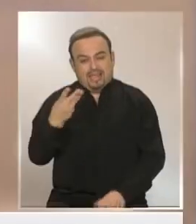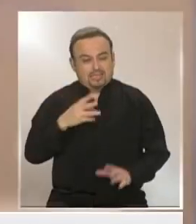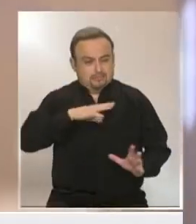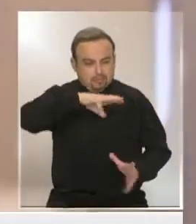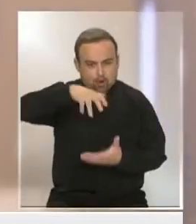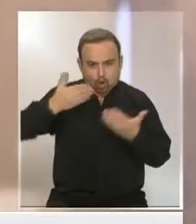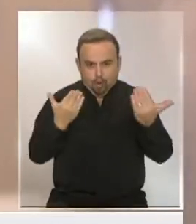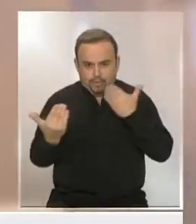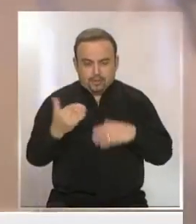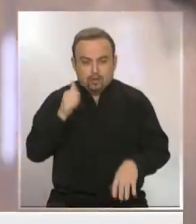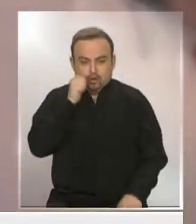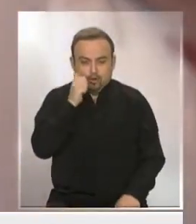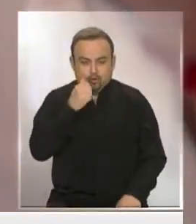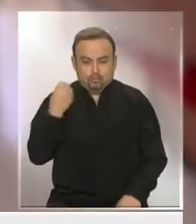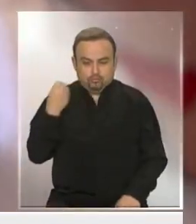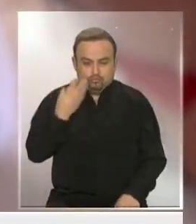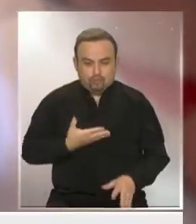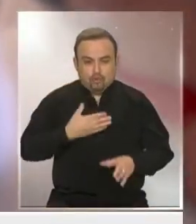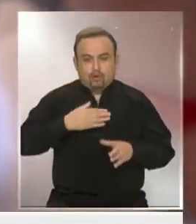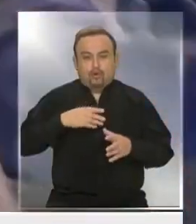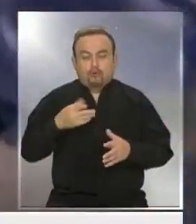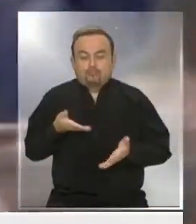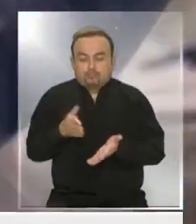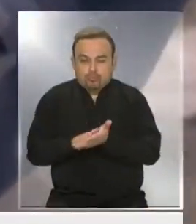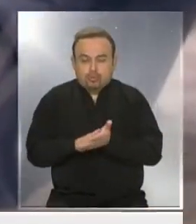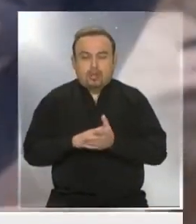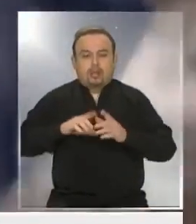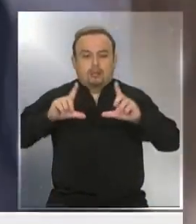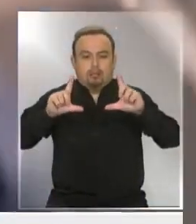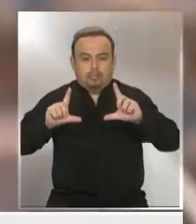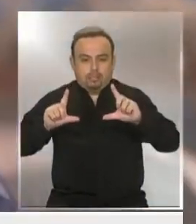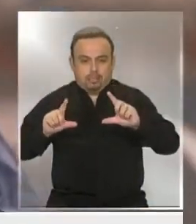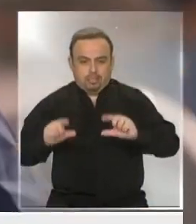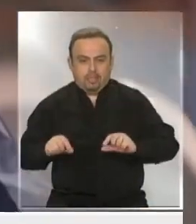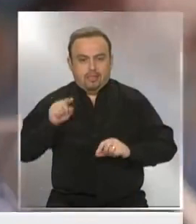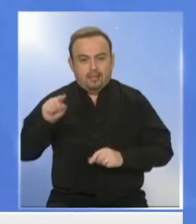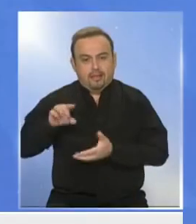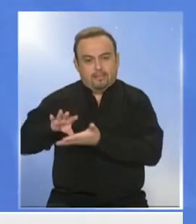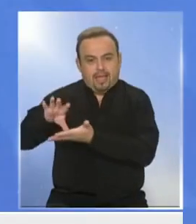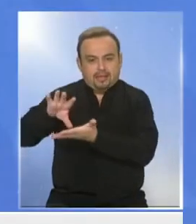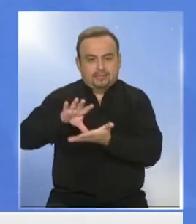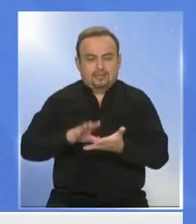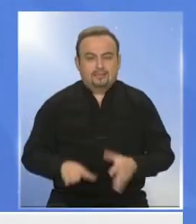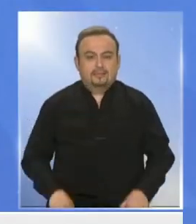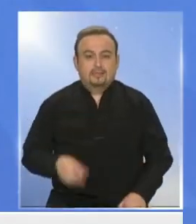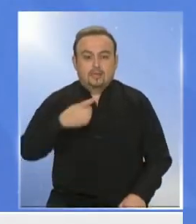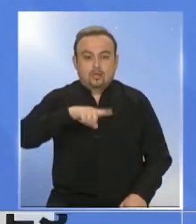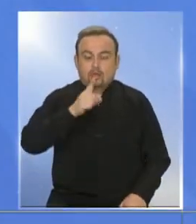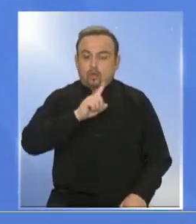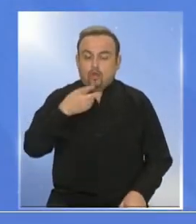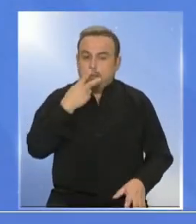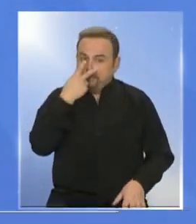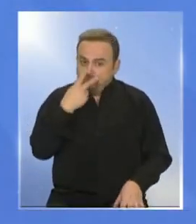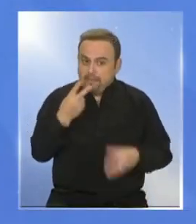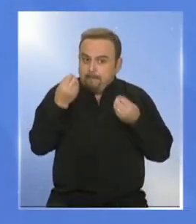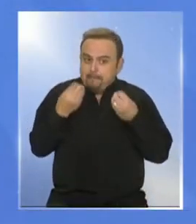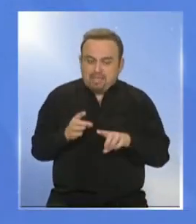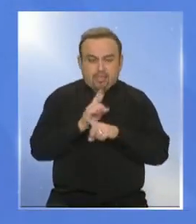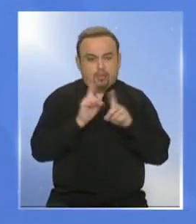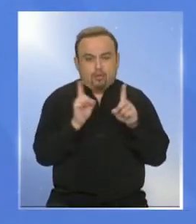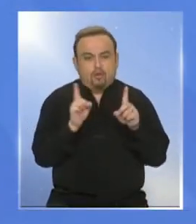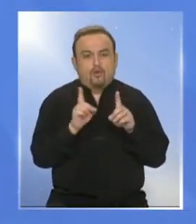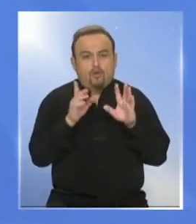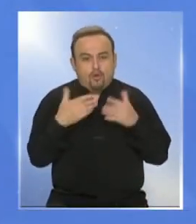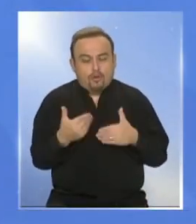la cifra diaria de contagiados y víctimas fatales disminuyó en estas naciones no debemos perder de vista que a pesar de todo